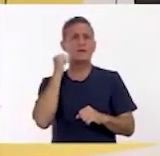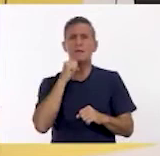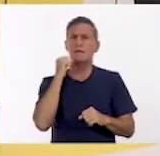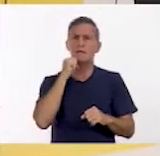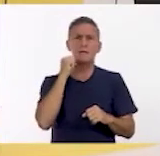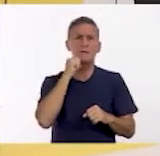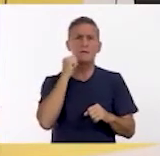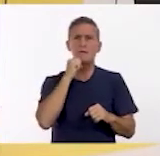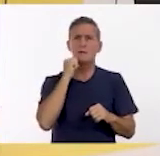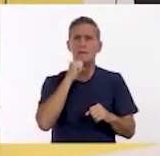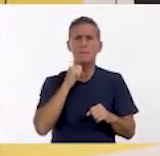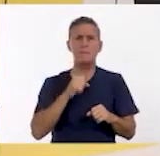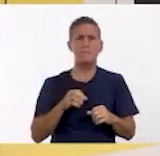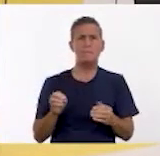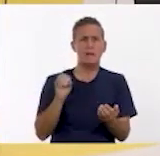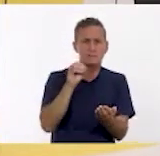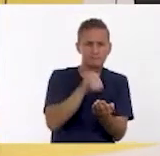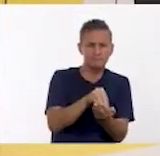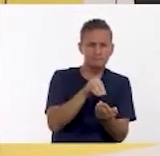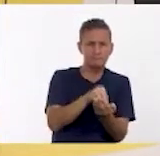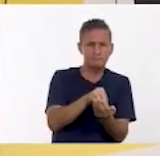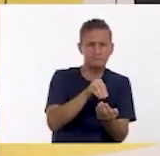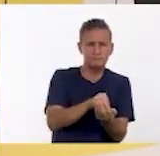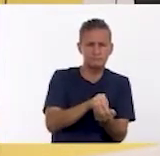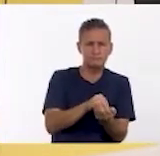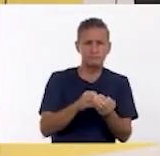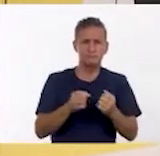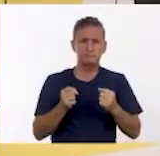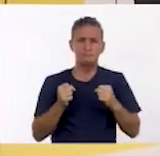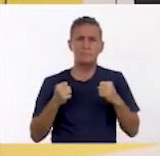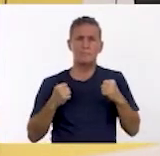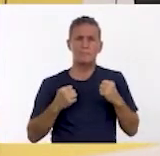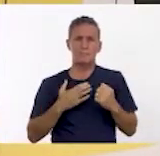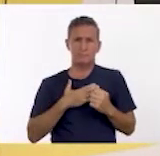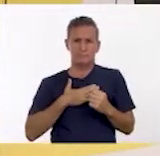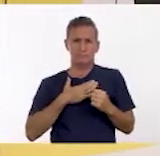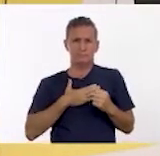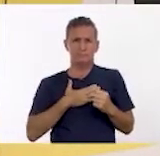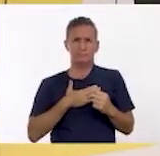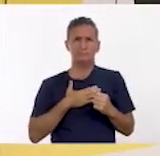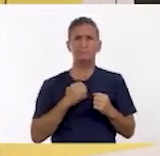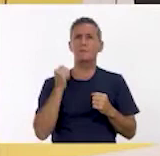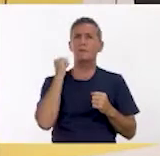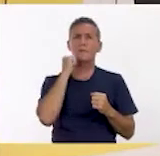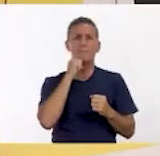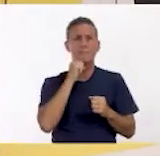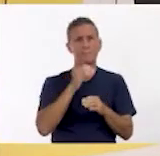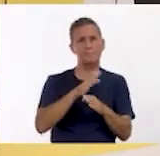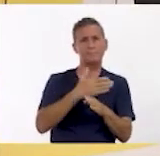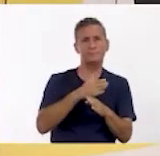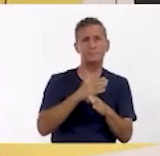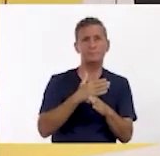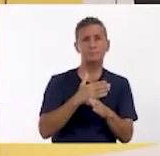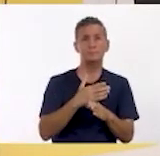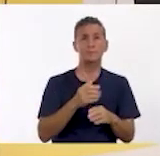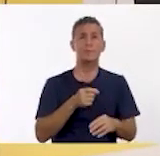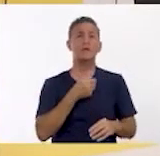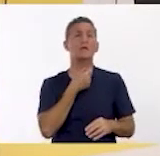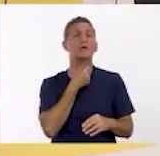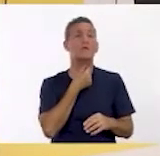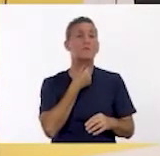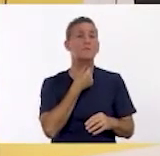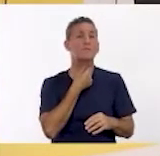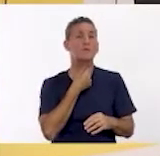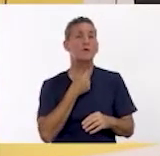El neoliberalismo significa más propiedad privada, menos poder del Estado y más desigualdad